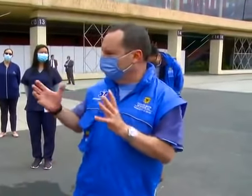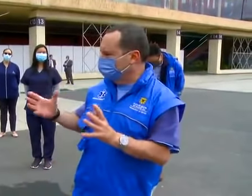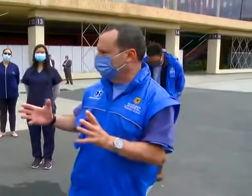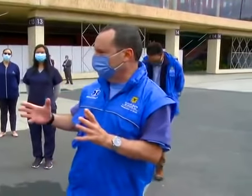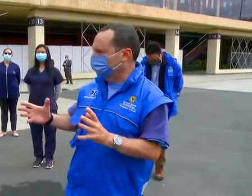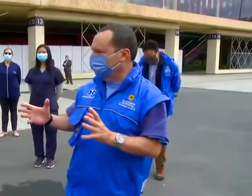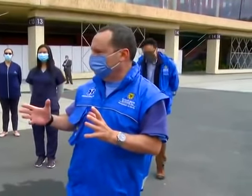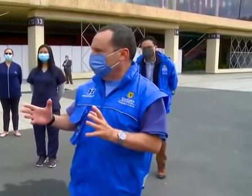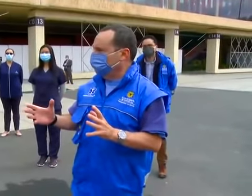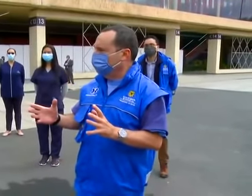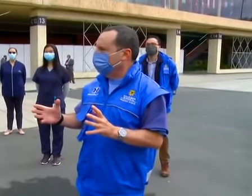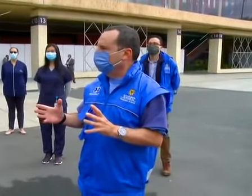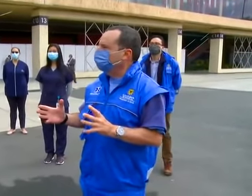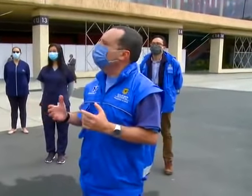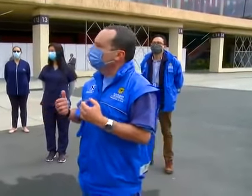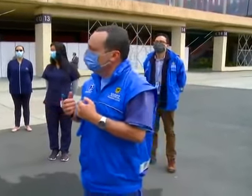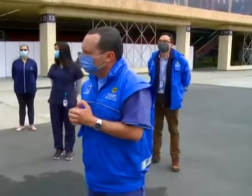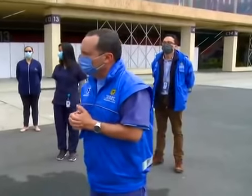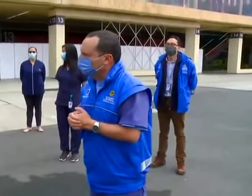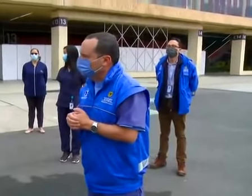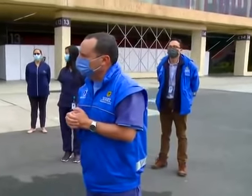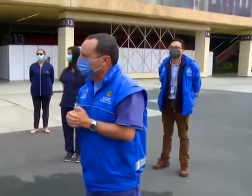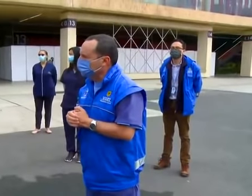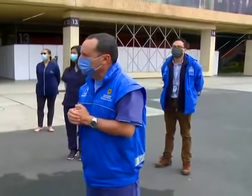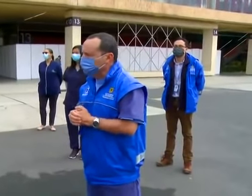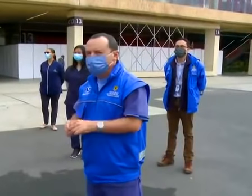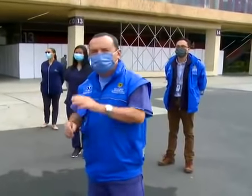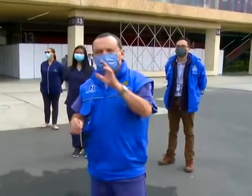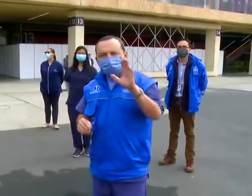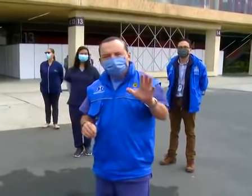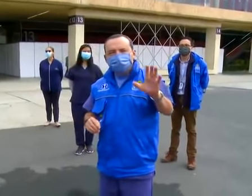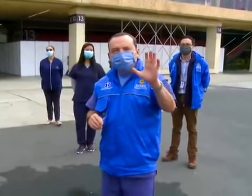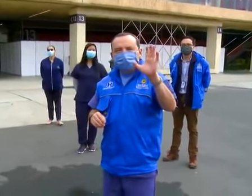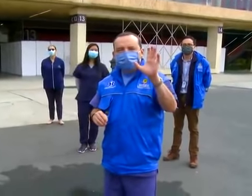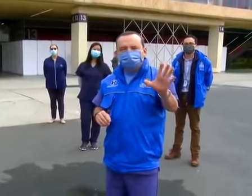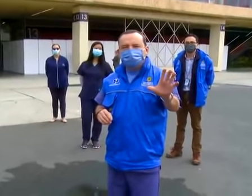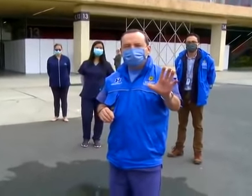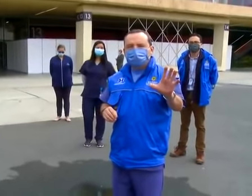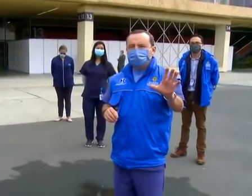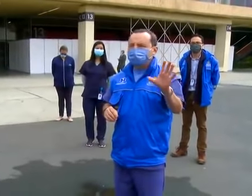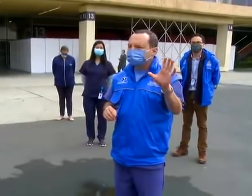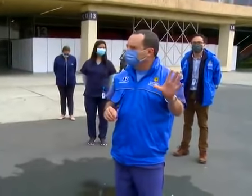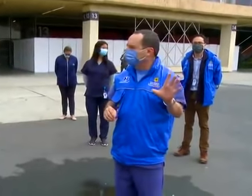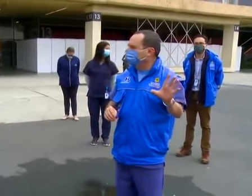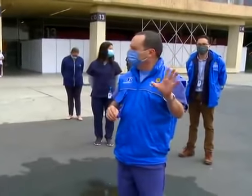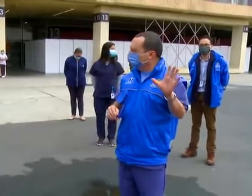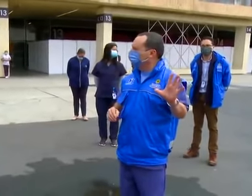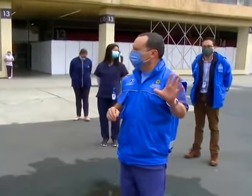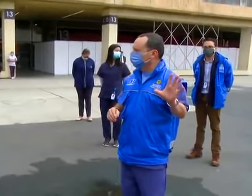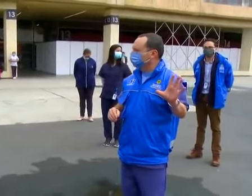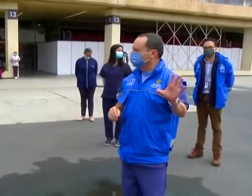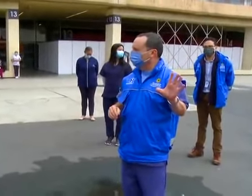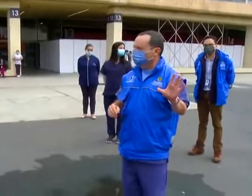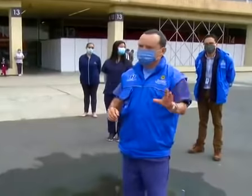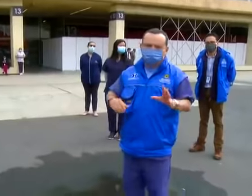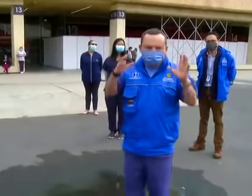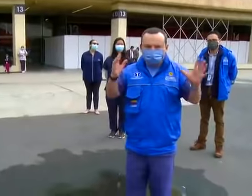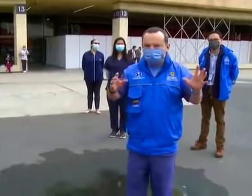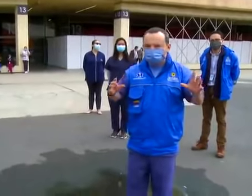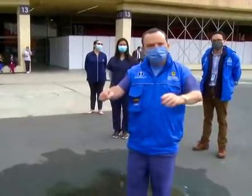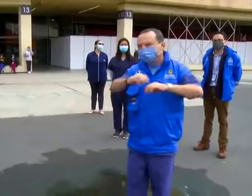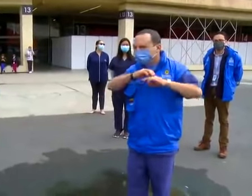líneas muy grandes. La primera es unidad de cuidados intensivos. El mundo entero ha sufrido por unidad de cuidados